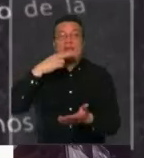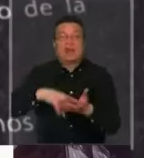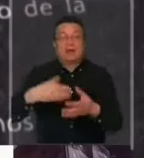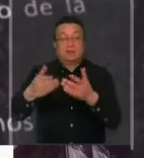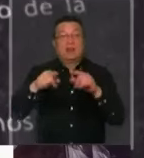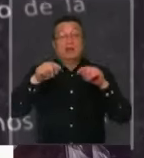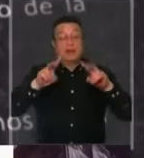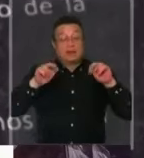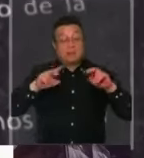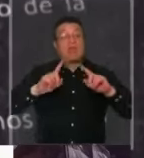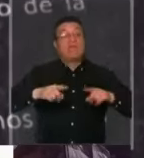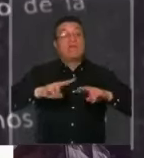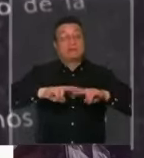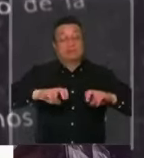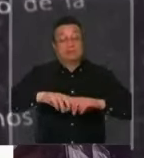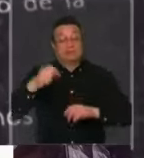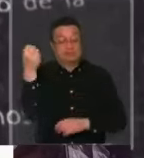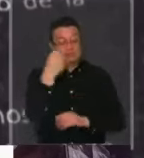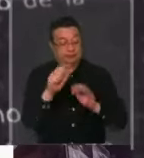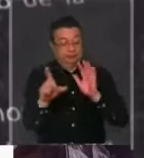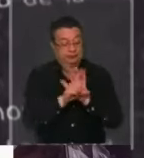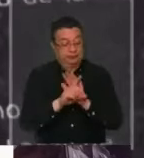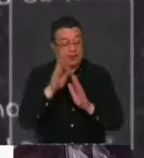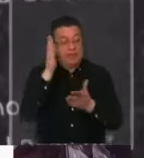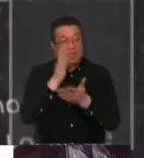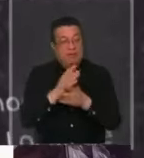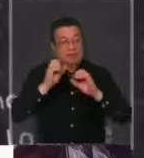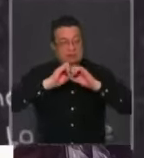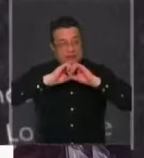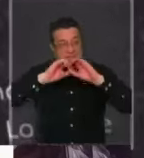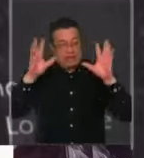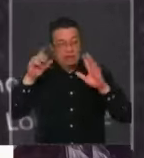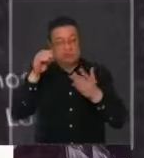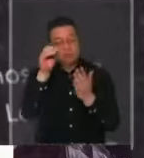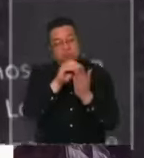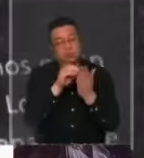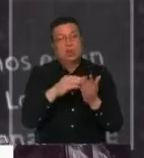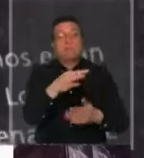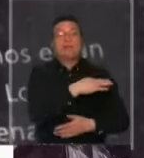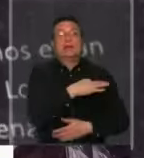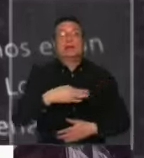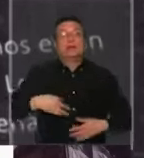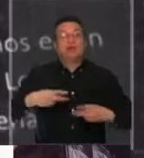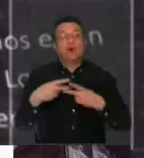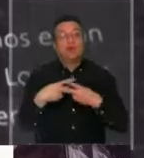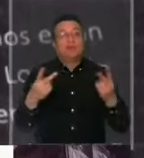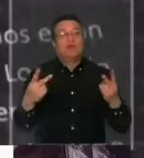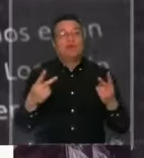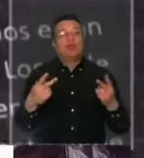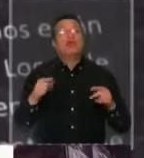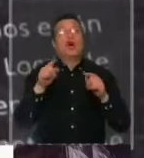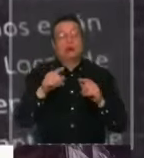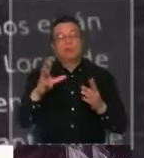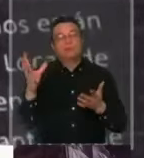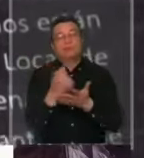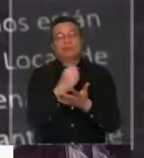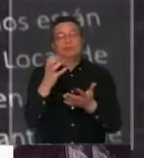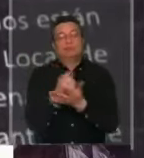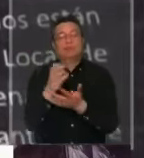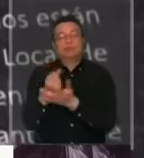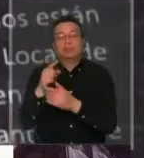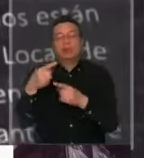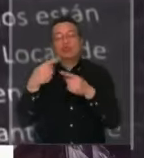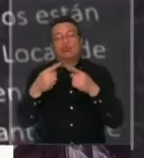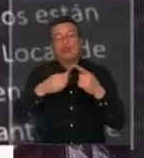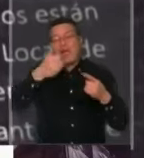ser investigadas y el delito correctamente determinado y tipificado por el Ministerio Público, pero que dice relación a la obtención maliciosa de cientos de